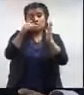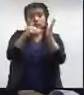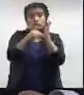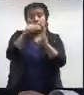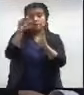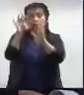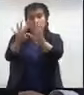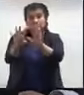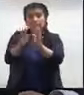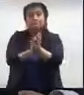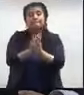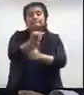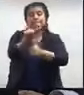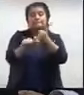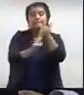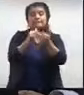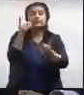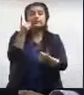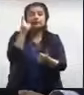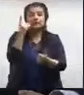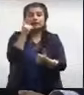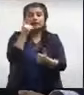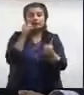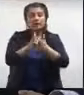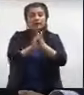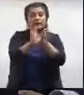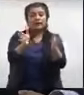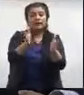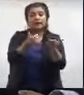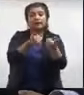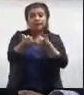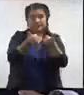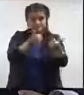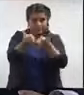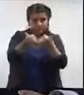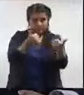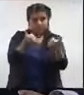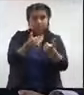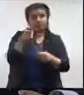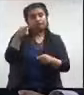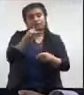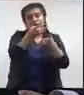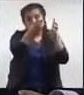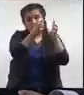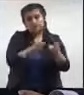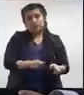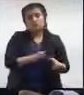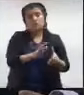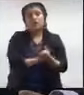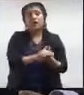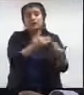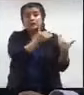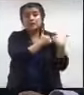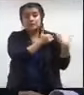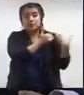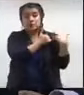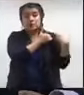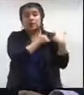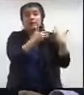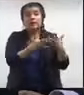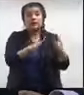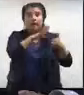591-2009. Subdirector General Administrativo. El Subdirector General Administrativo es el responsable